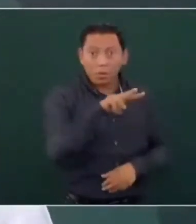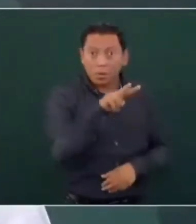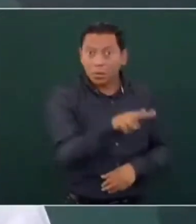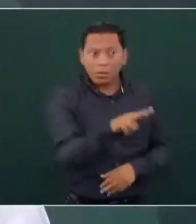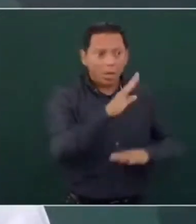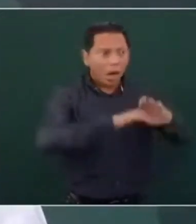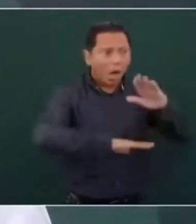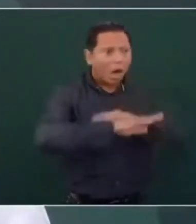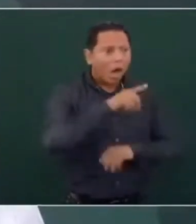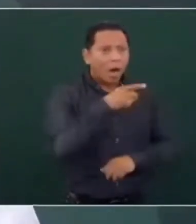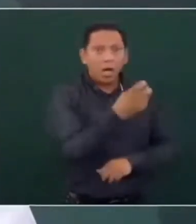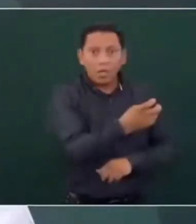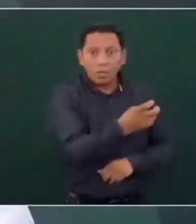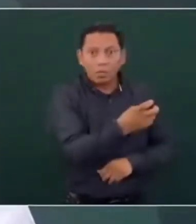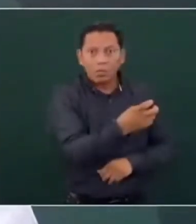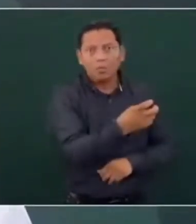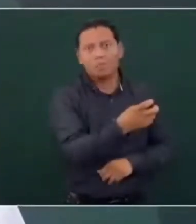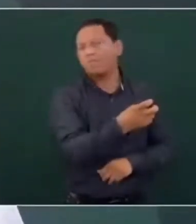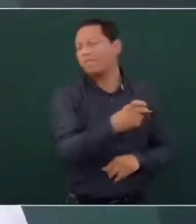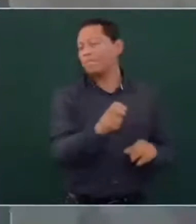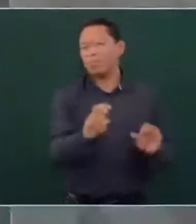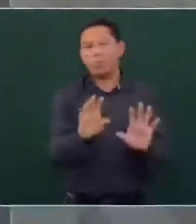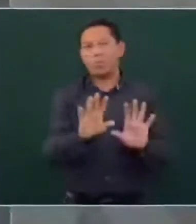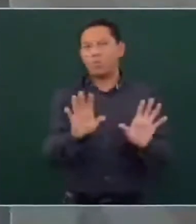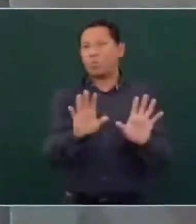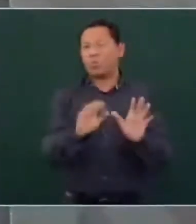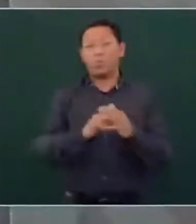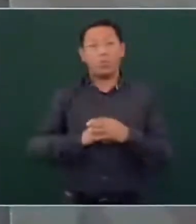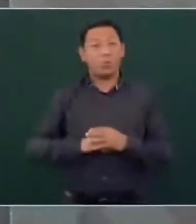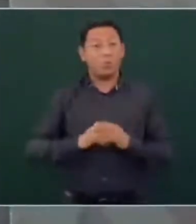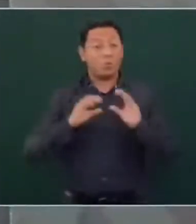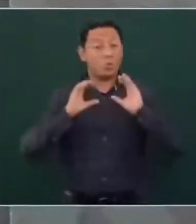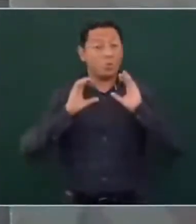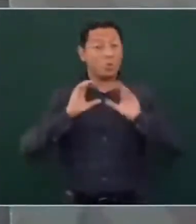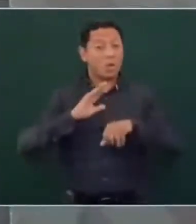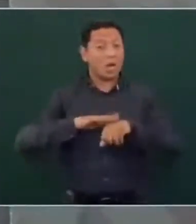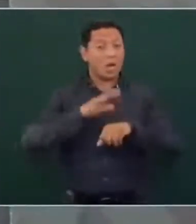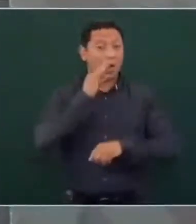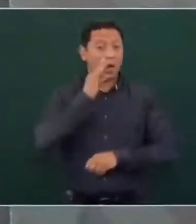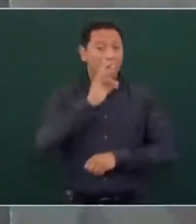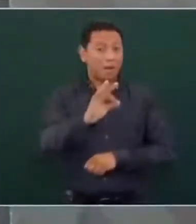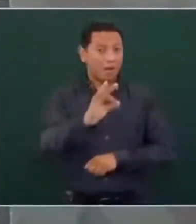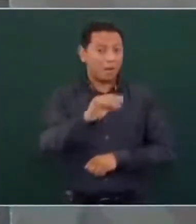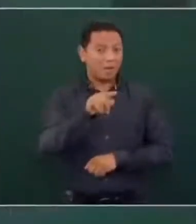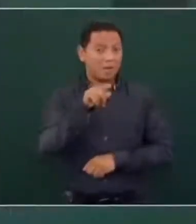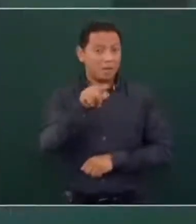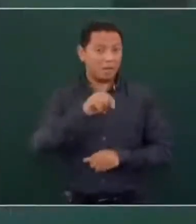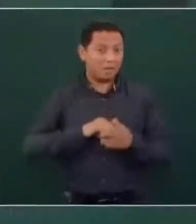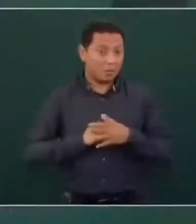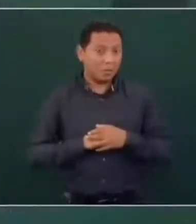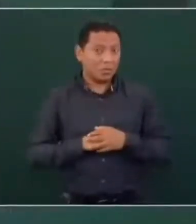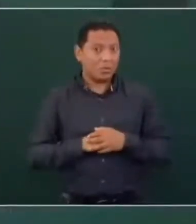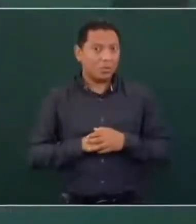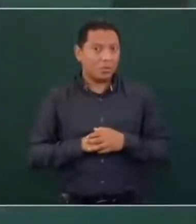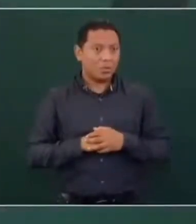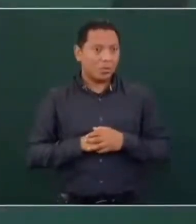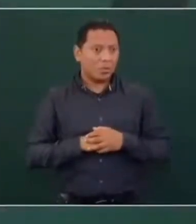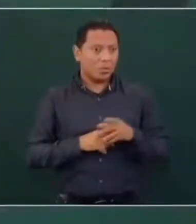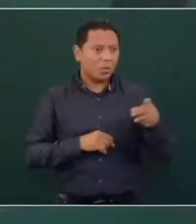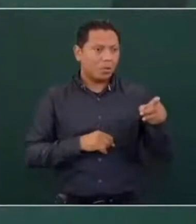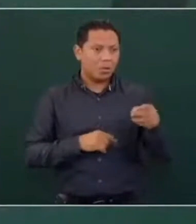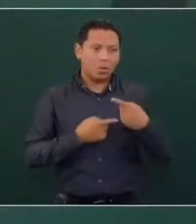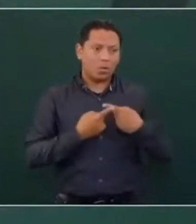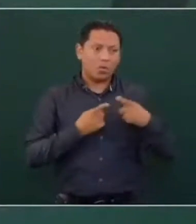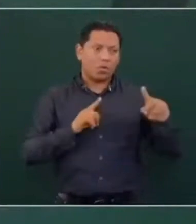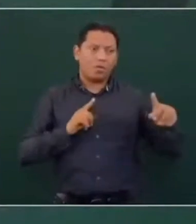ese es el éxito. No, hay que no estés hablando tu lengua,